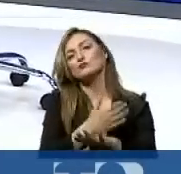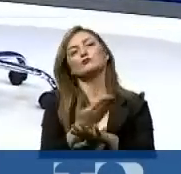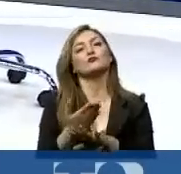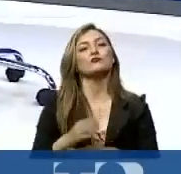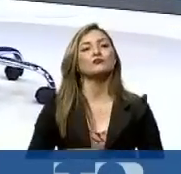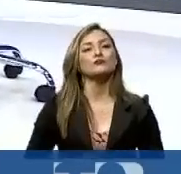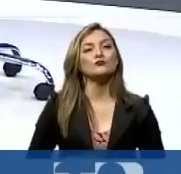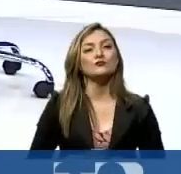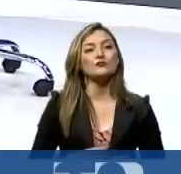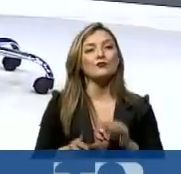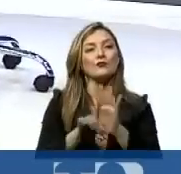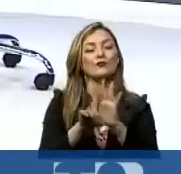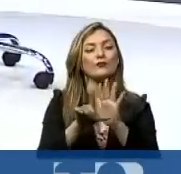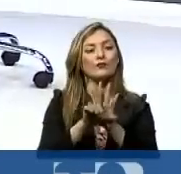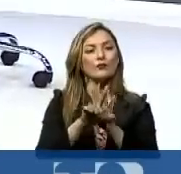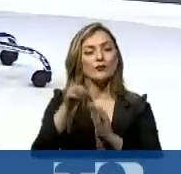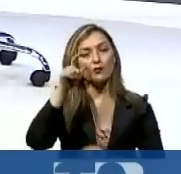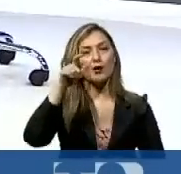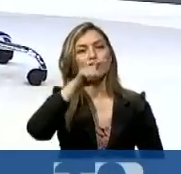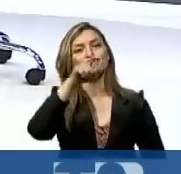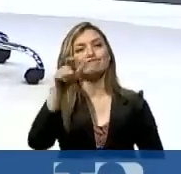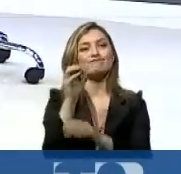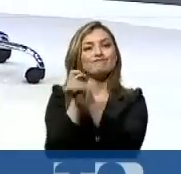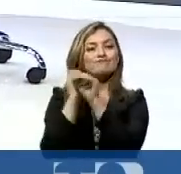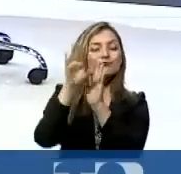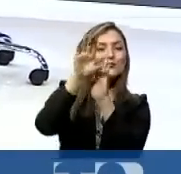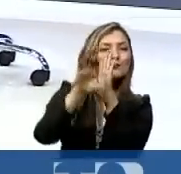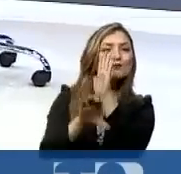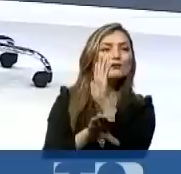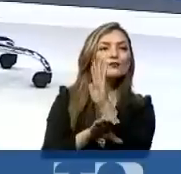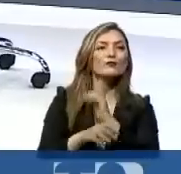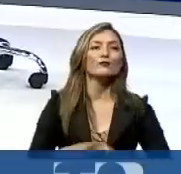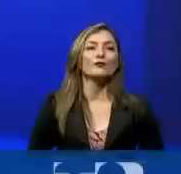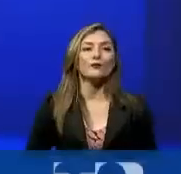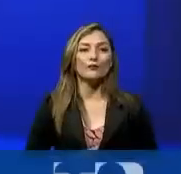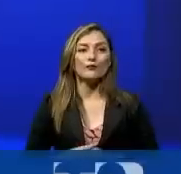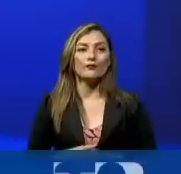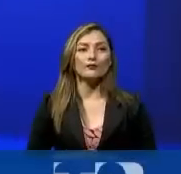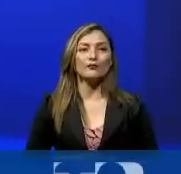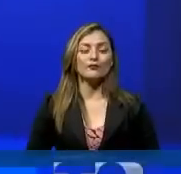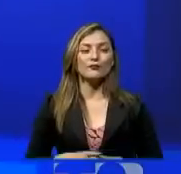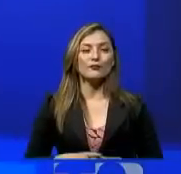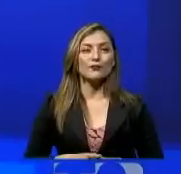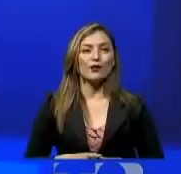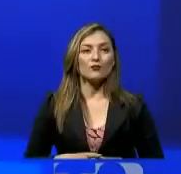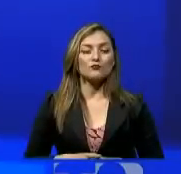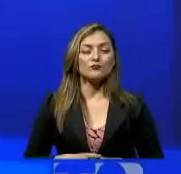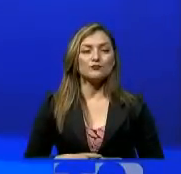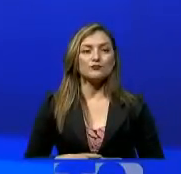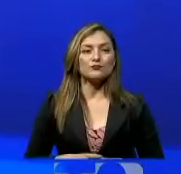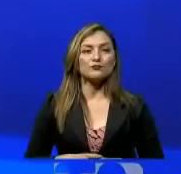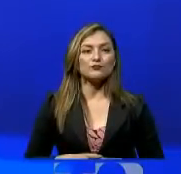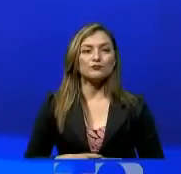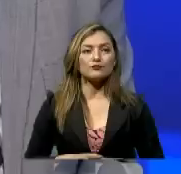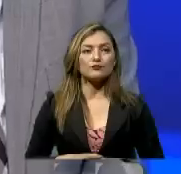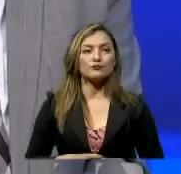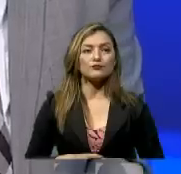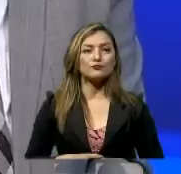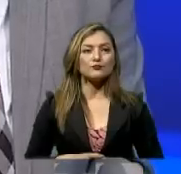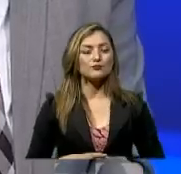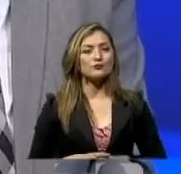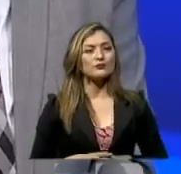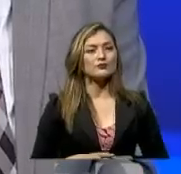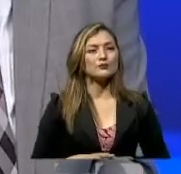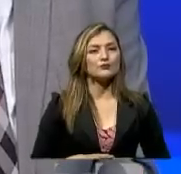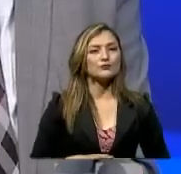nosotros legislamos y fiscalizamos, que es nuestra obligación constitucional, y el Ejecutivo ejecuta. Sí. Ahora, asambleísta, pero ese